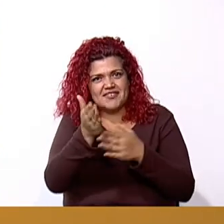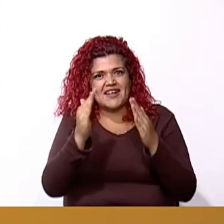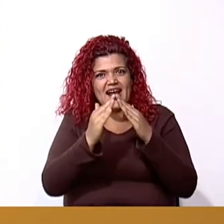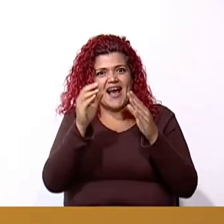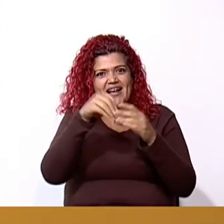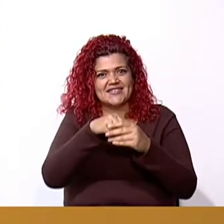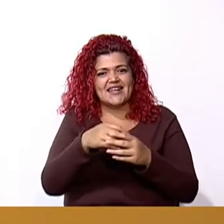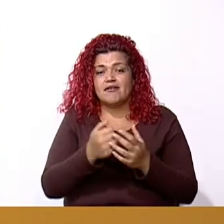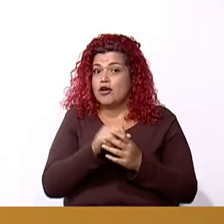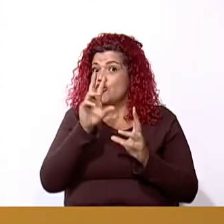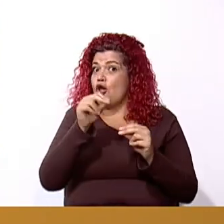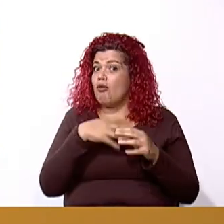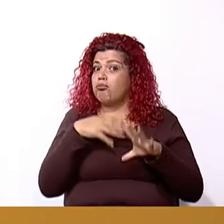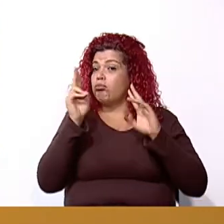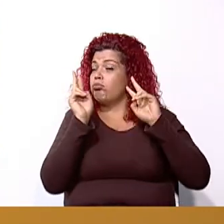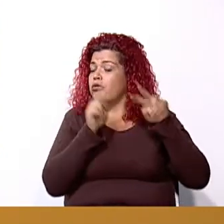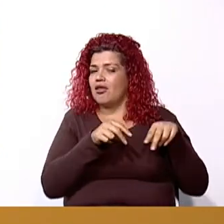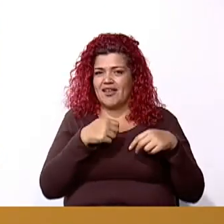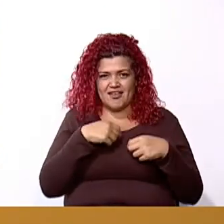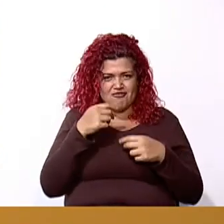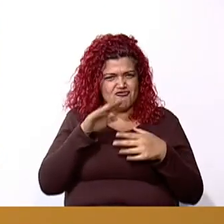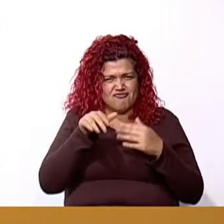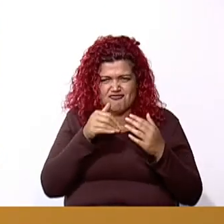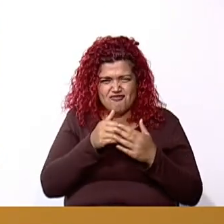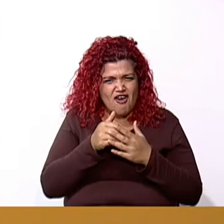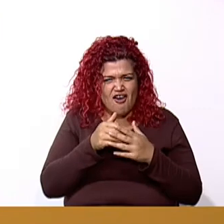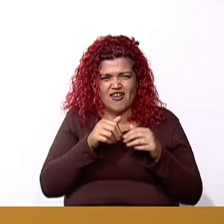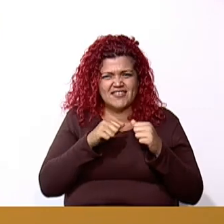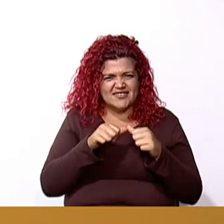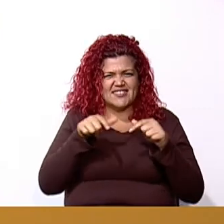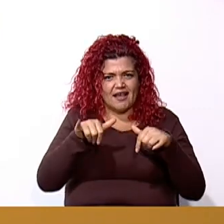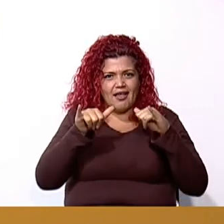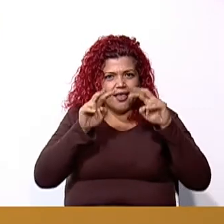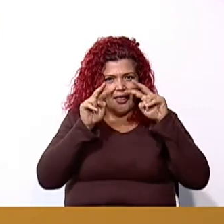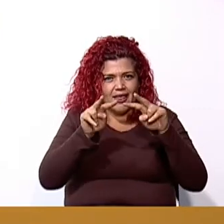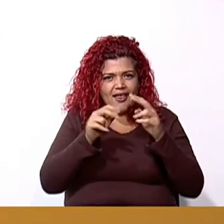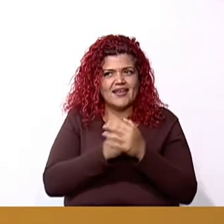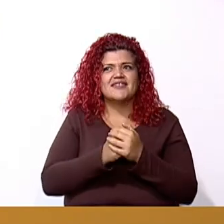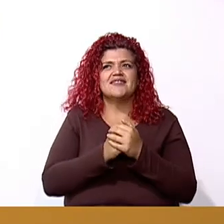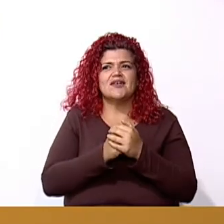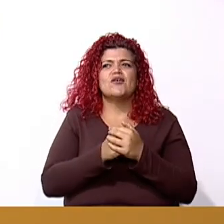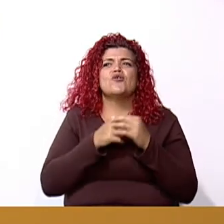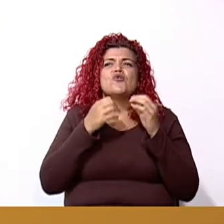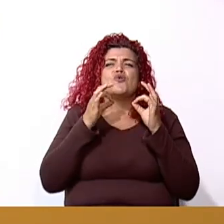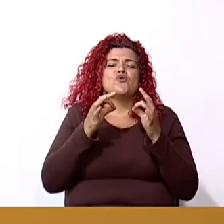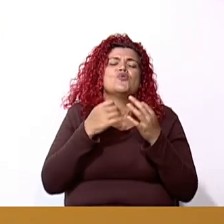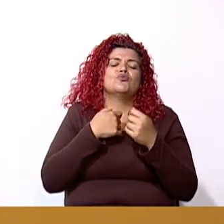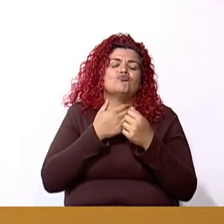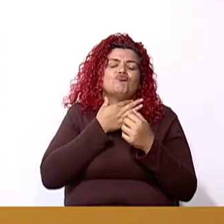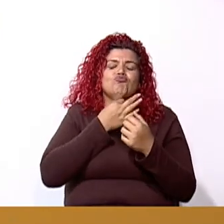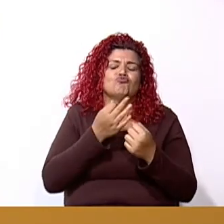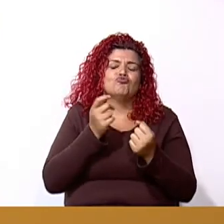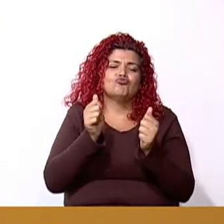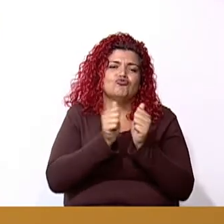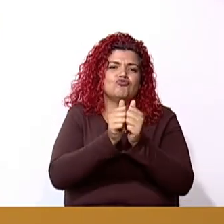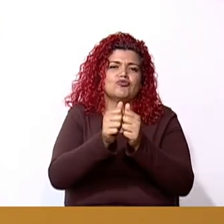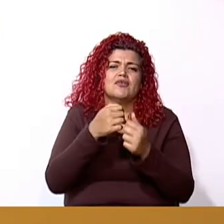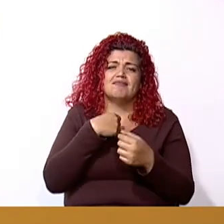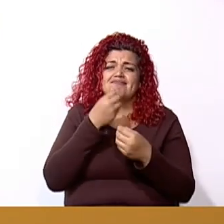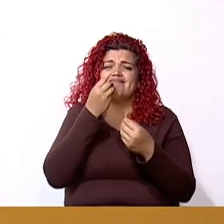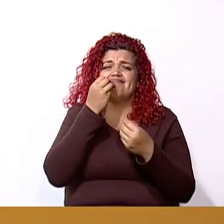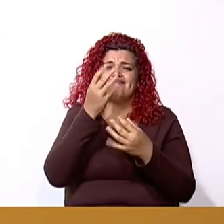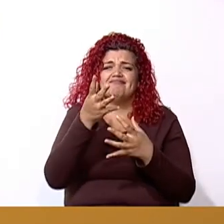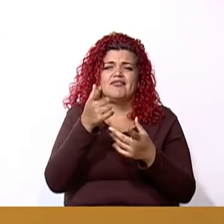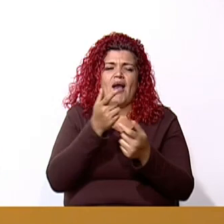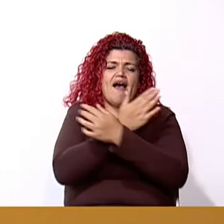y por no abandonarme, porque yo sé que todos y todas se quedaron viéndome. Fue un gusto acompañarles. Les mando un gran